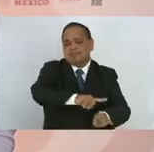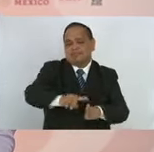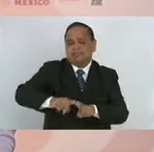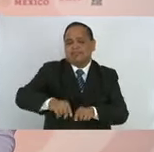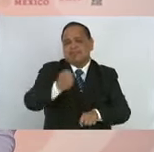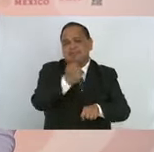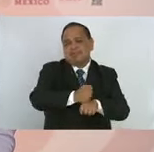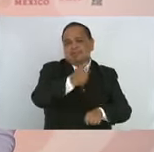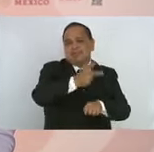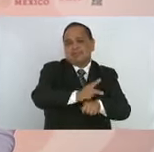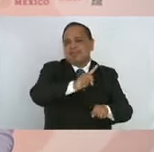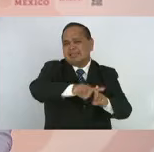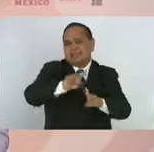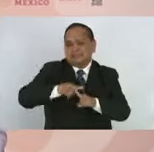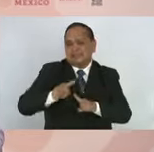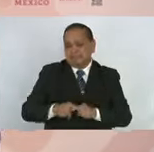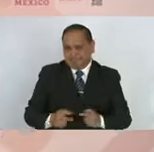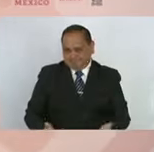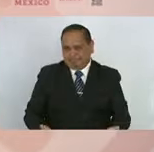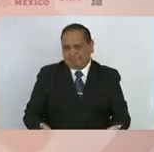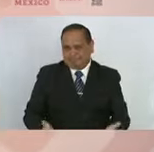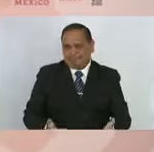escolares.